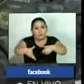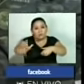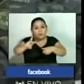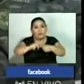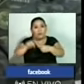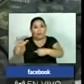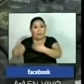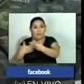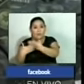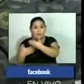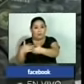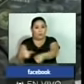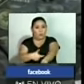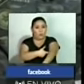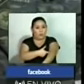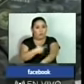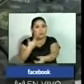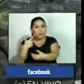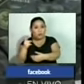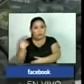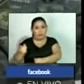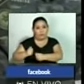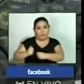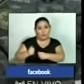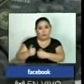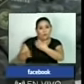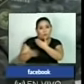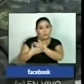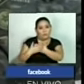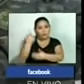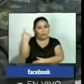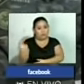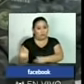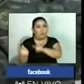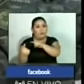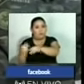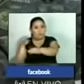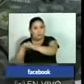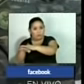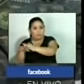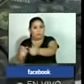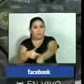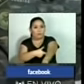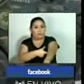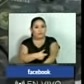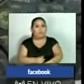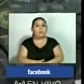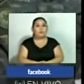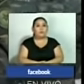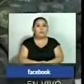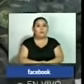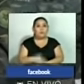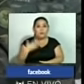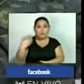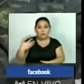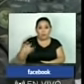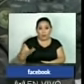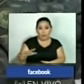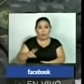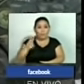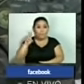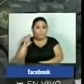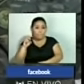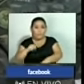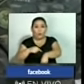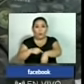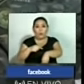nos informó que había un militar ingresado en dicho hospital y a las 20 horas, 8 de la noche